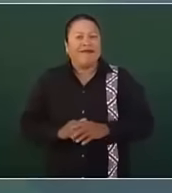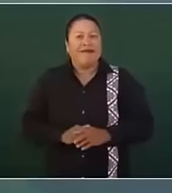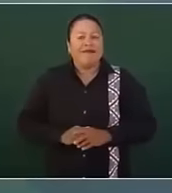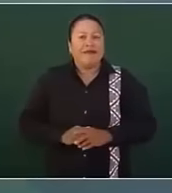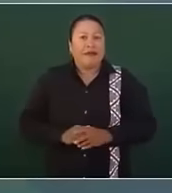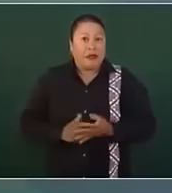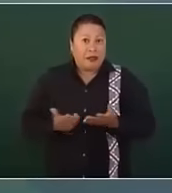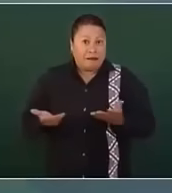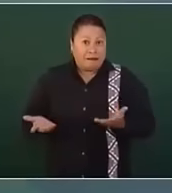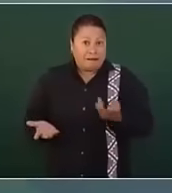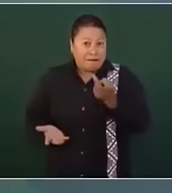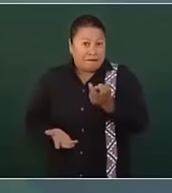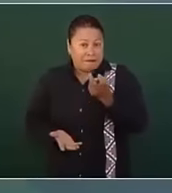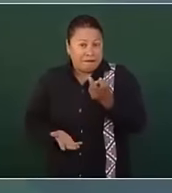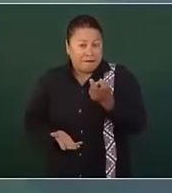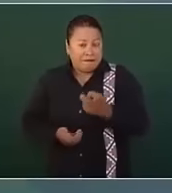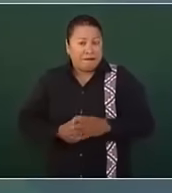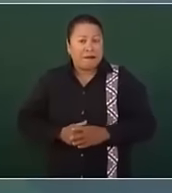Por eso